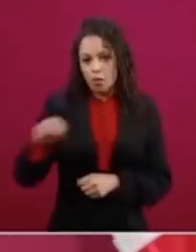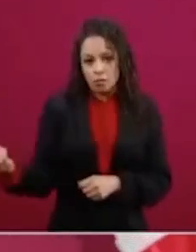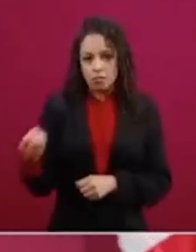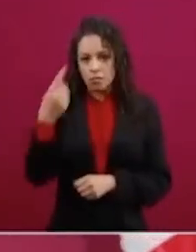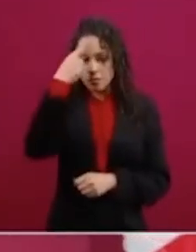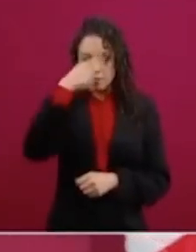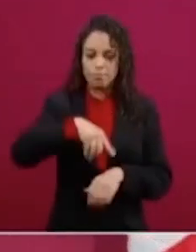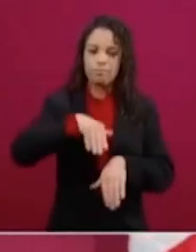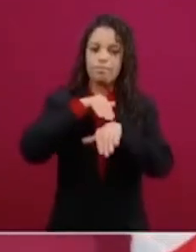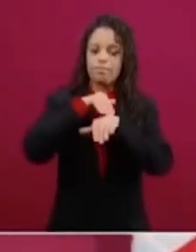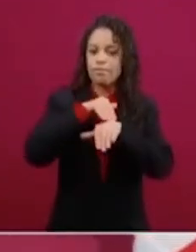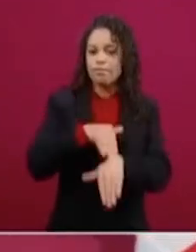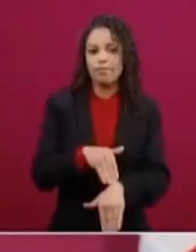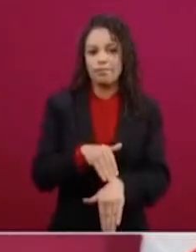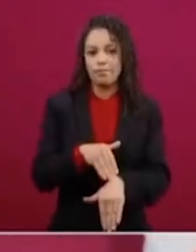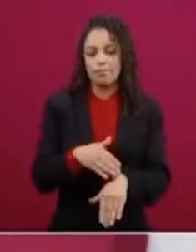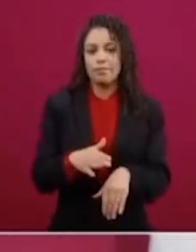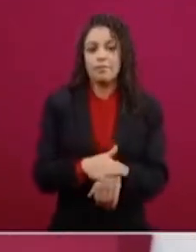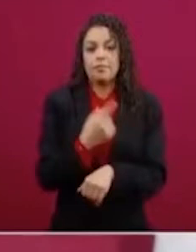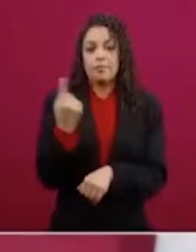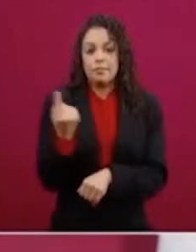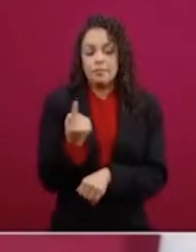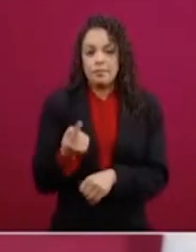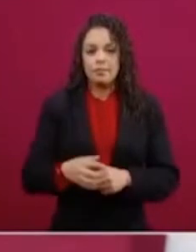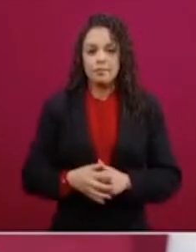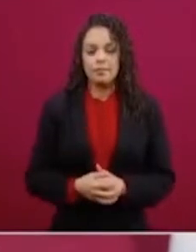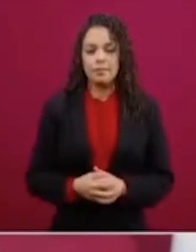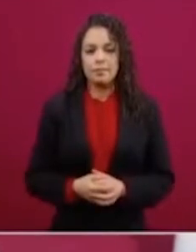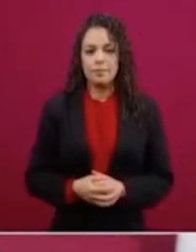porque habían como